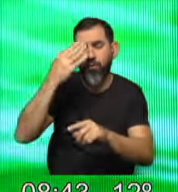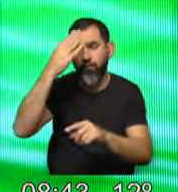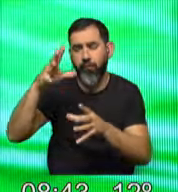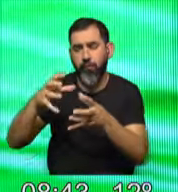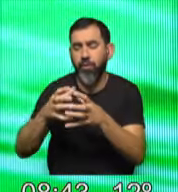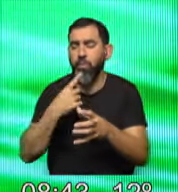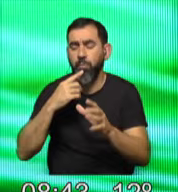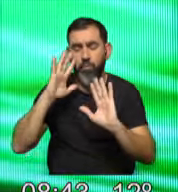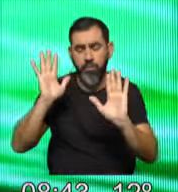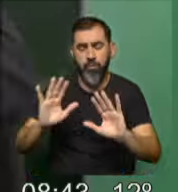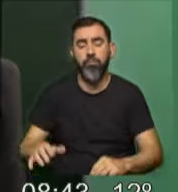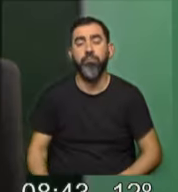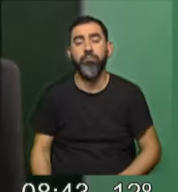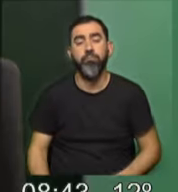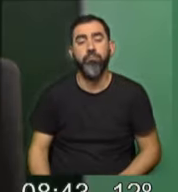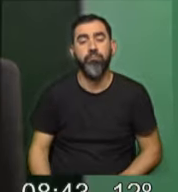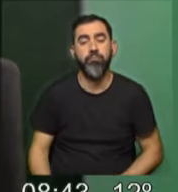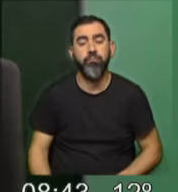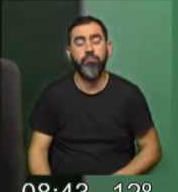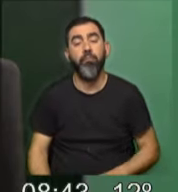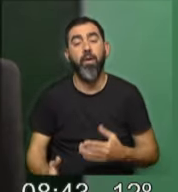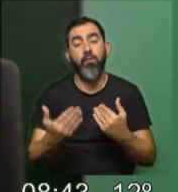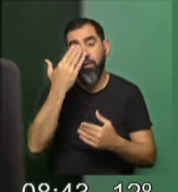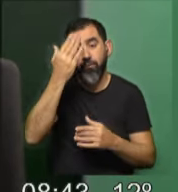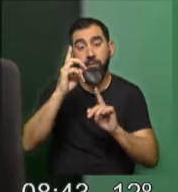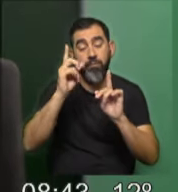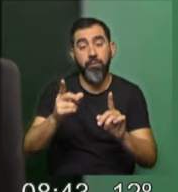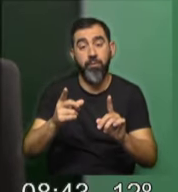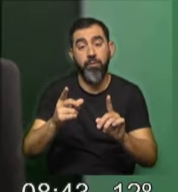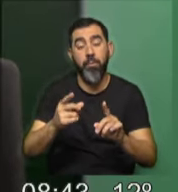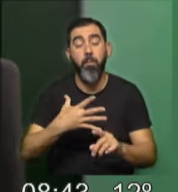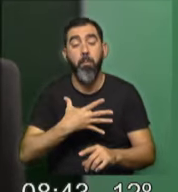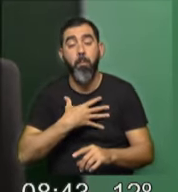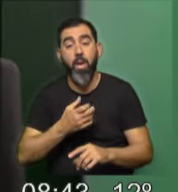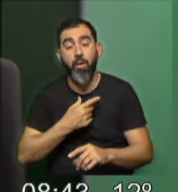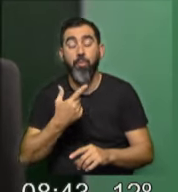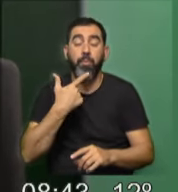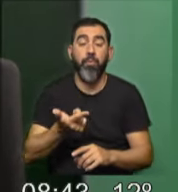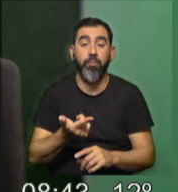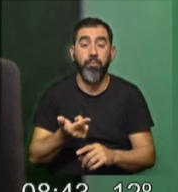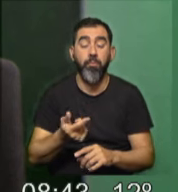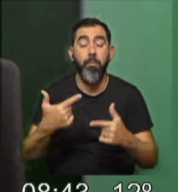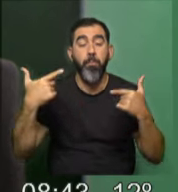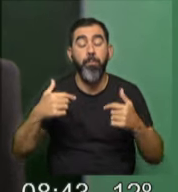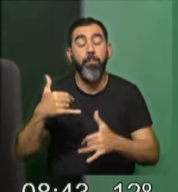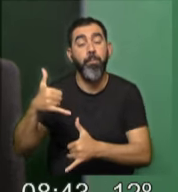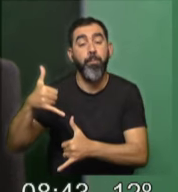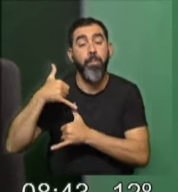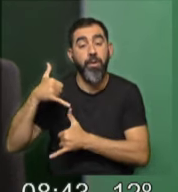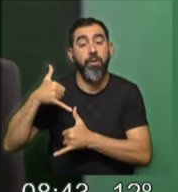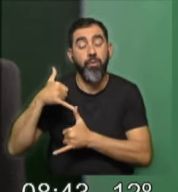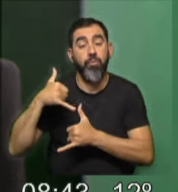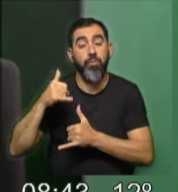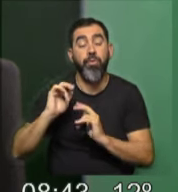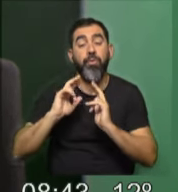digamos que para nosotros no son las principales Está bien le hablé del frente amplio También le voy a hablar del partido nacional por ejemplo el ministro de defensa Javier